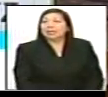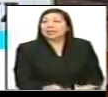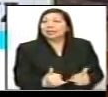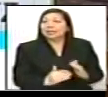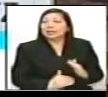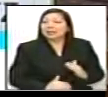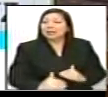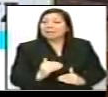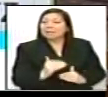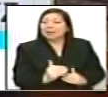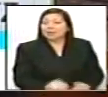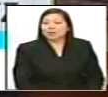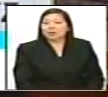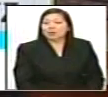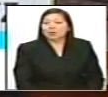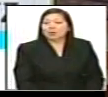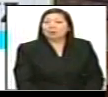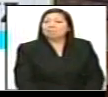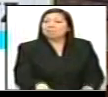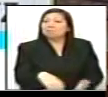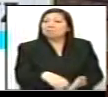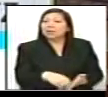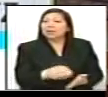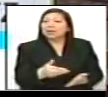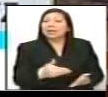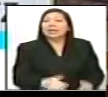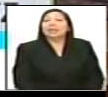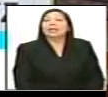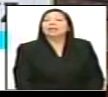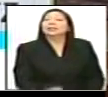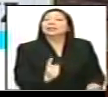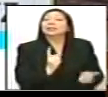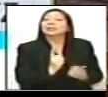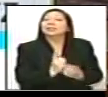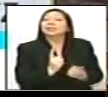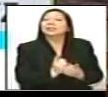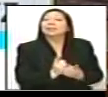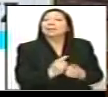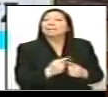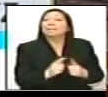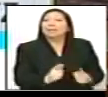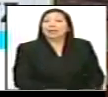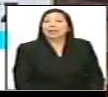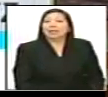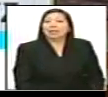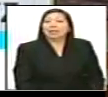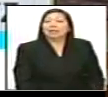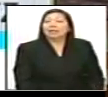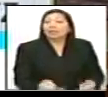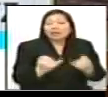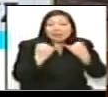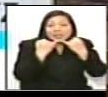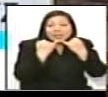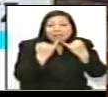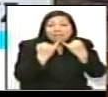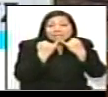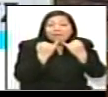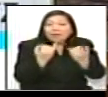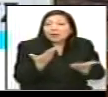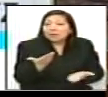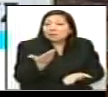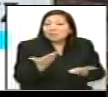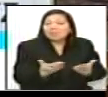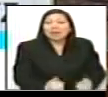la mayor cantidad de población que se encuentra en autoempleo o en empleo informal,